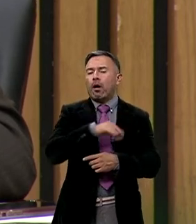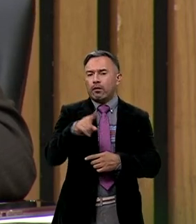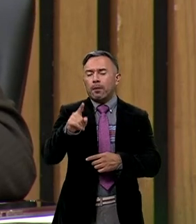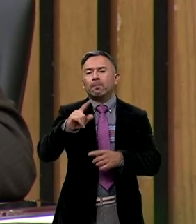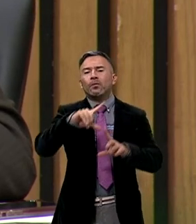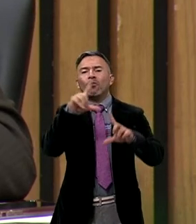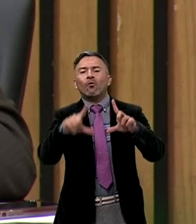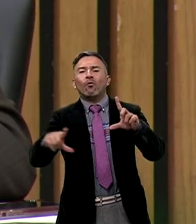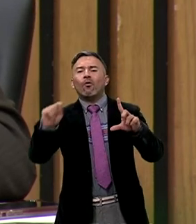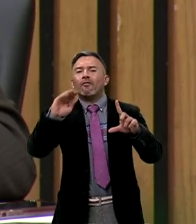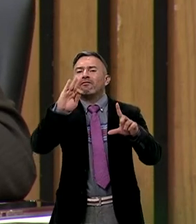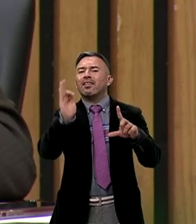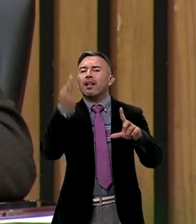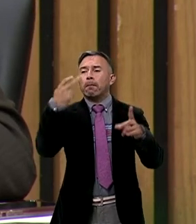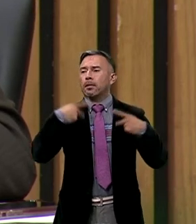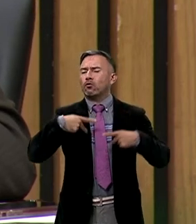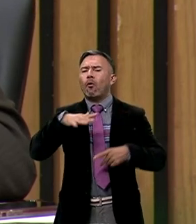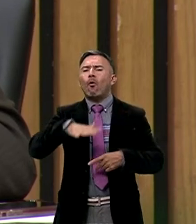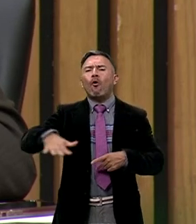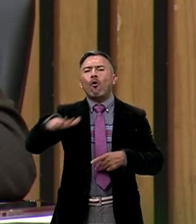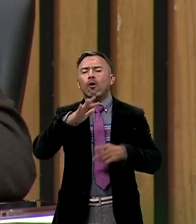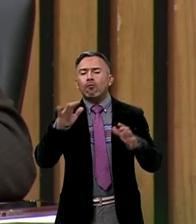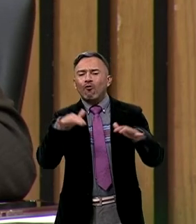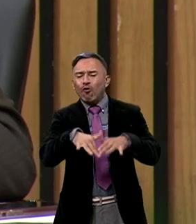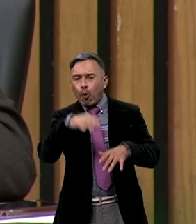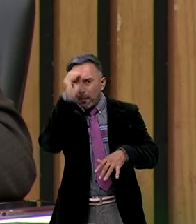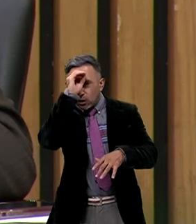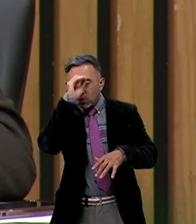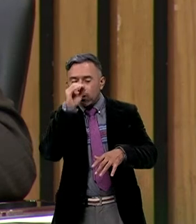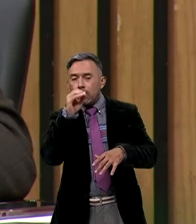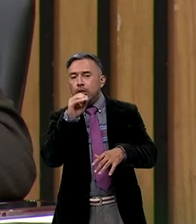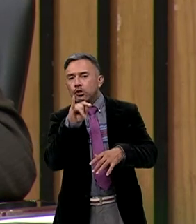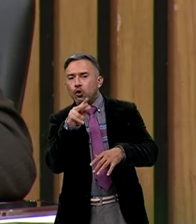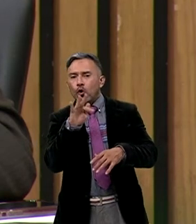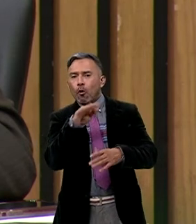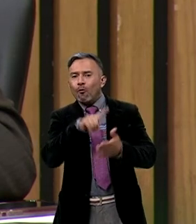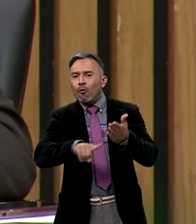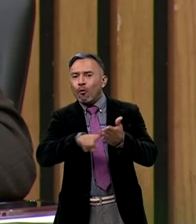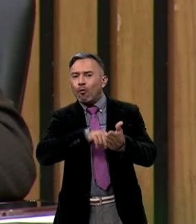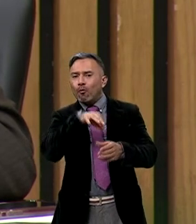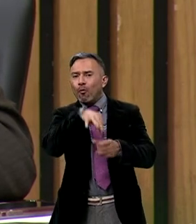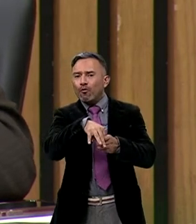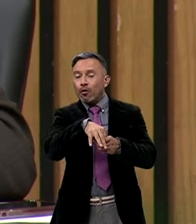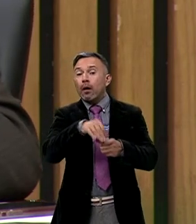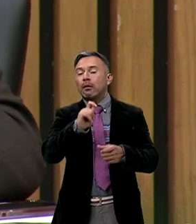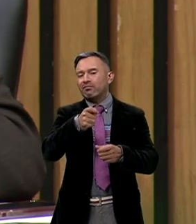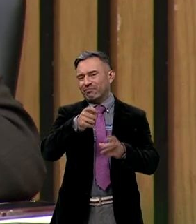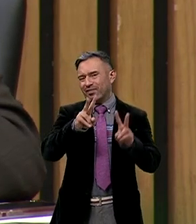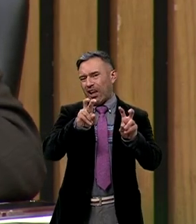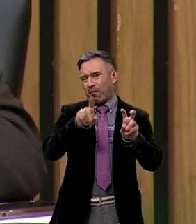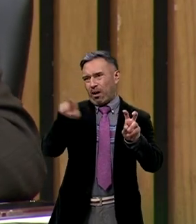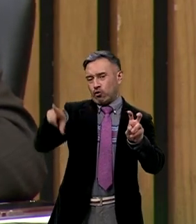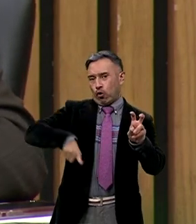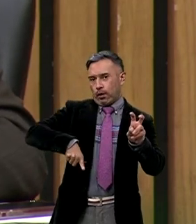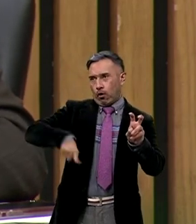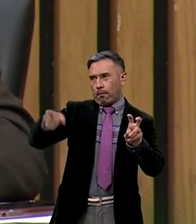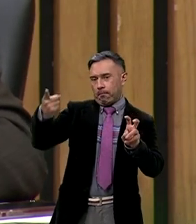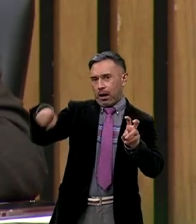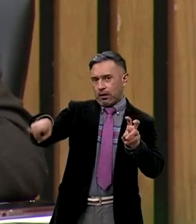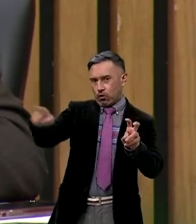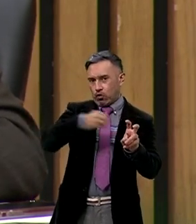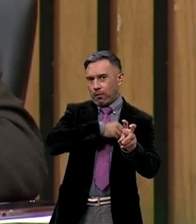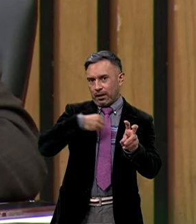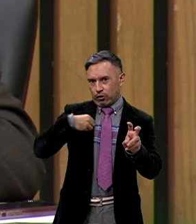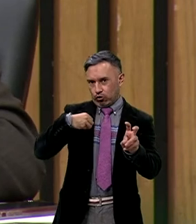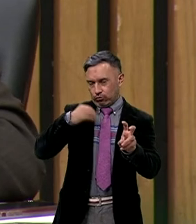de la ciudadanía respecto de los hechos intrínsecos que lo obligan al gobierno esto